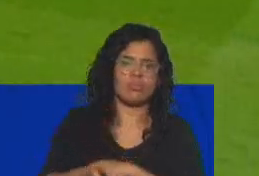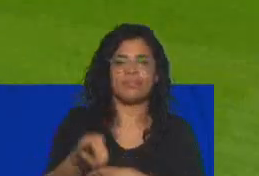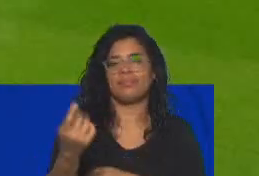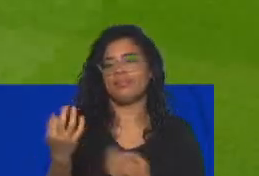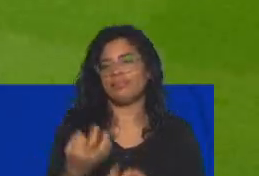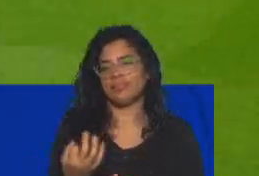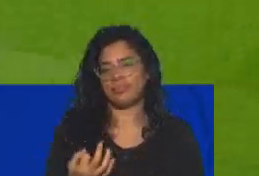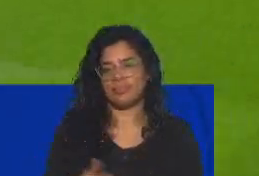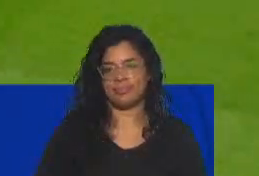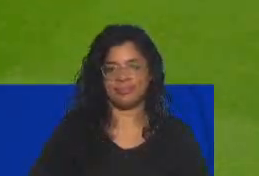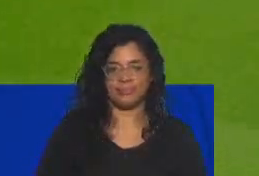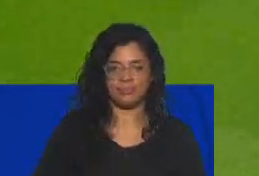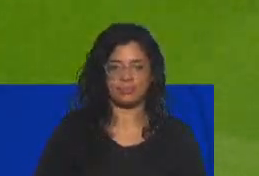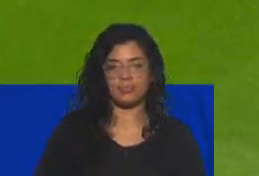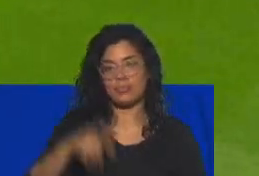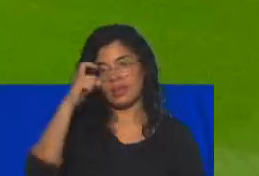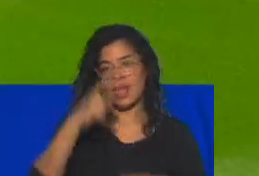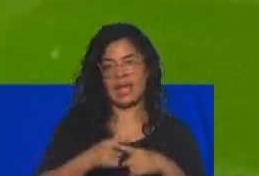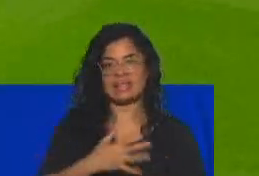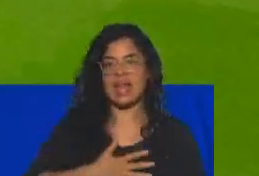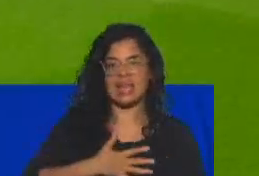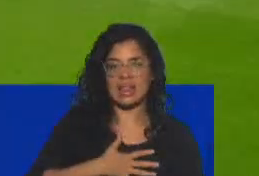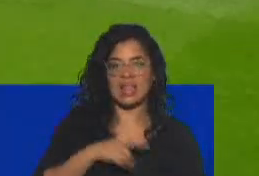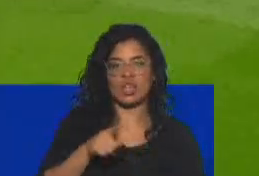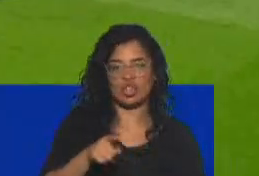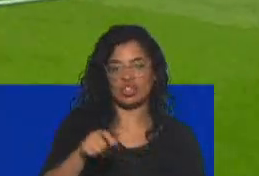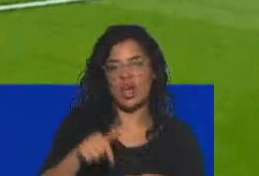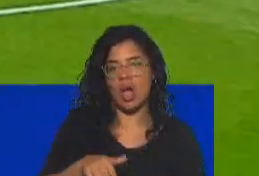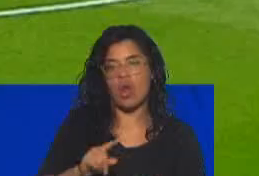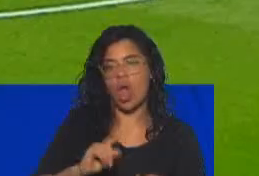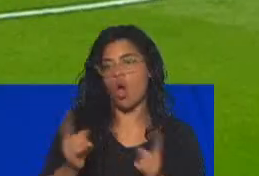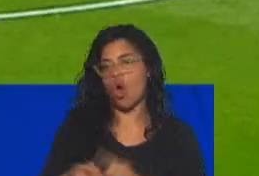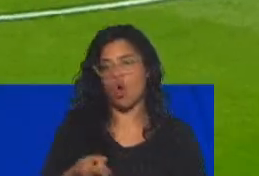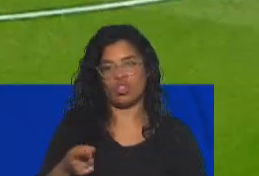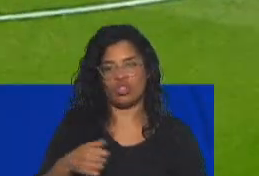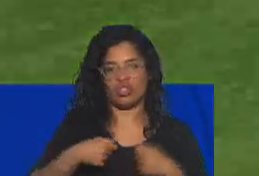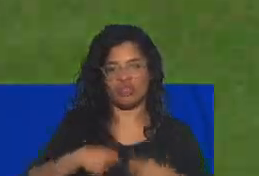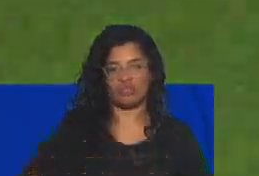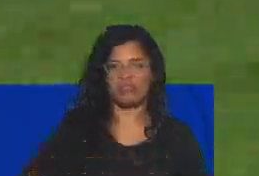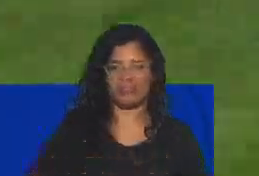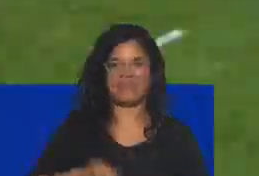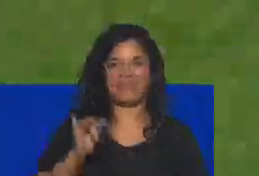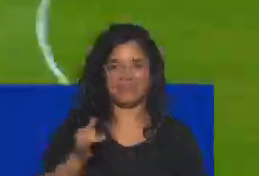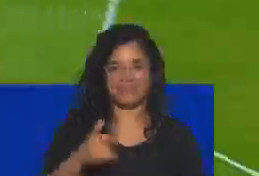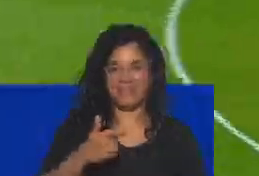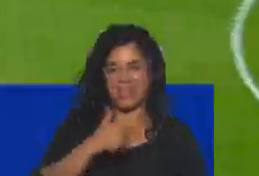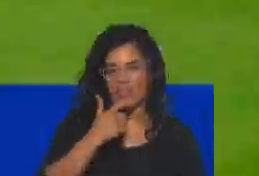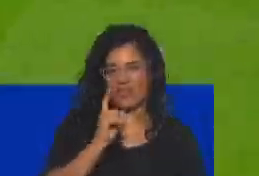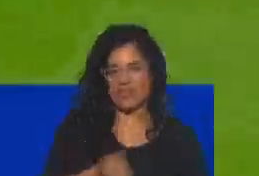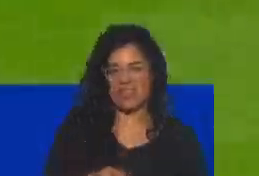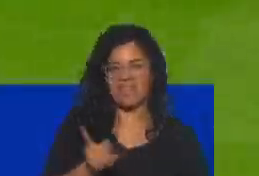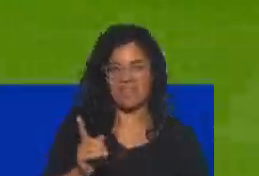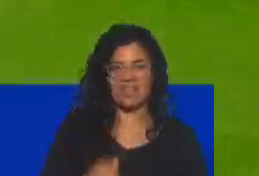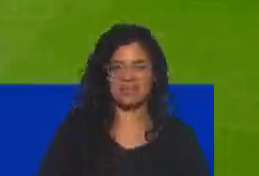de Montiel, el ex Argentinos Juniors, ahora defendiendo los colores de otro rojo, el de Avellaneda, Gabriel Ábalos, el paraguayo, para definir